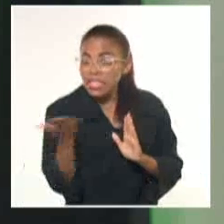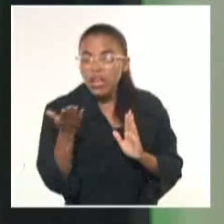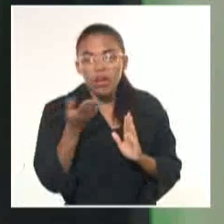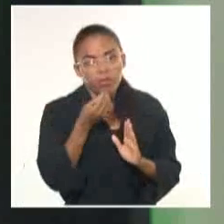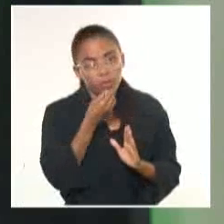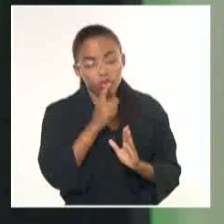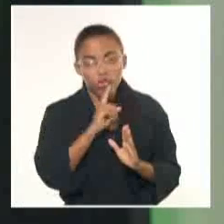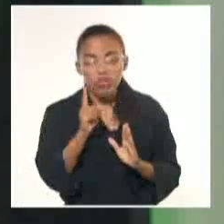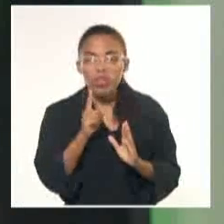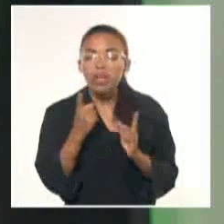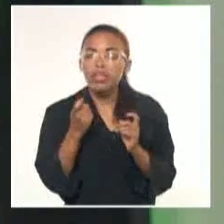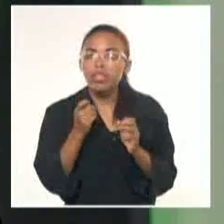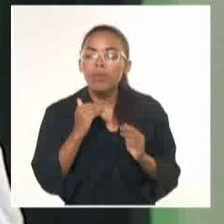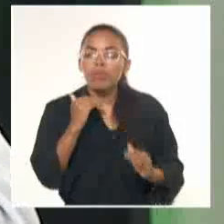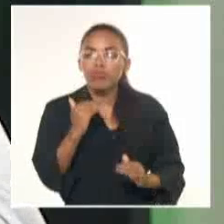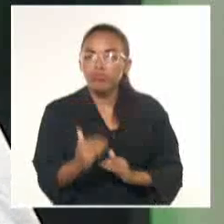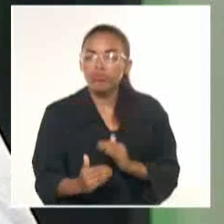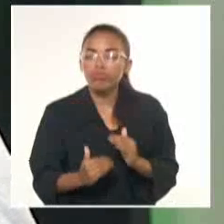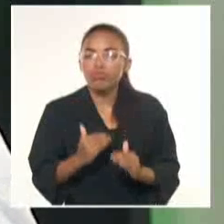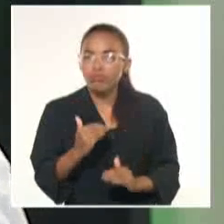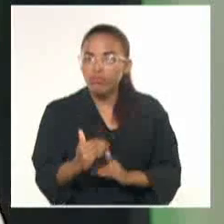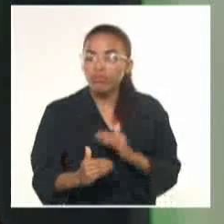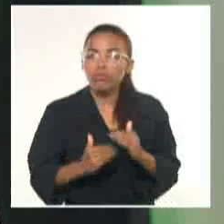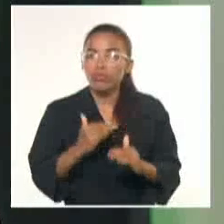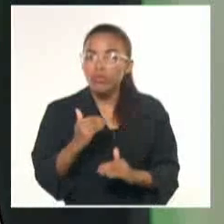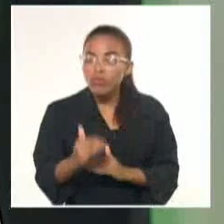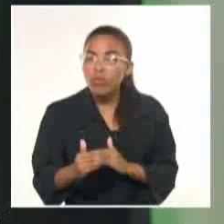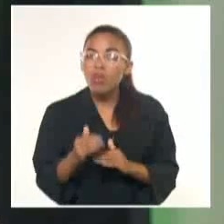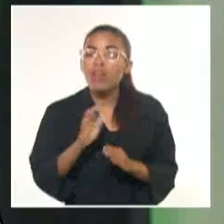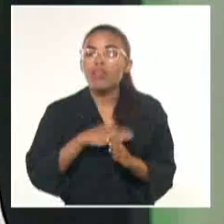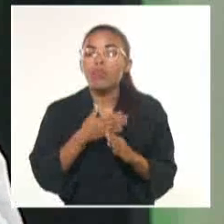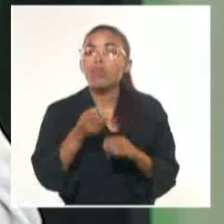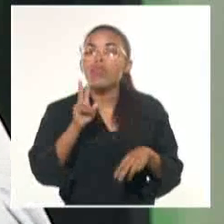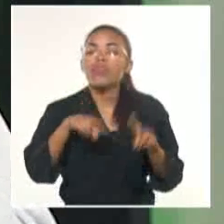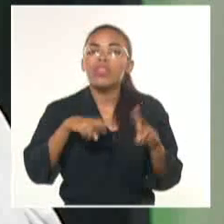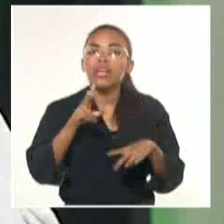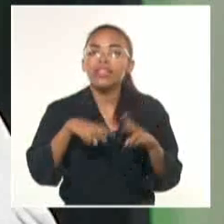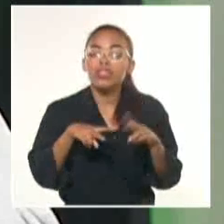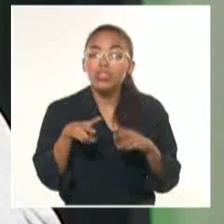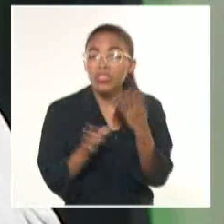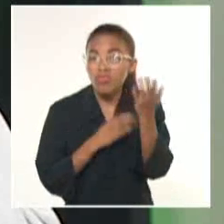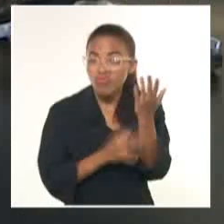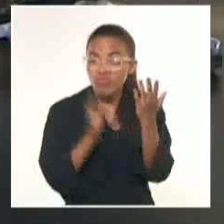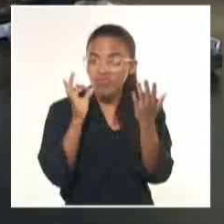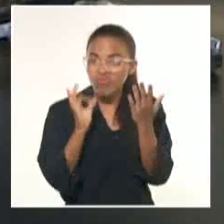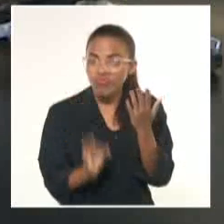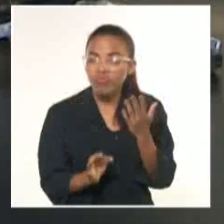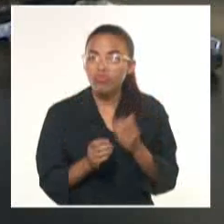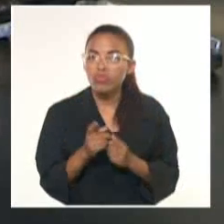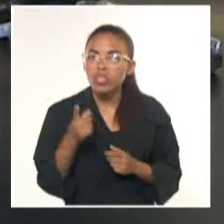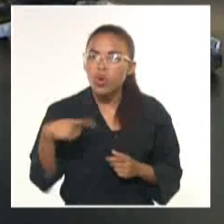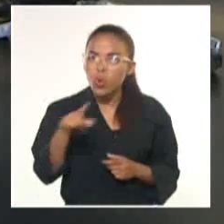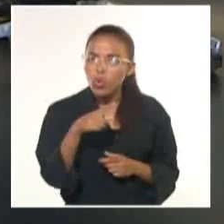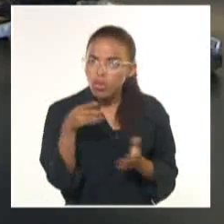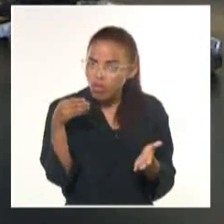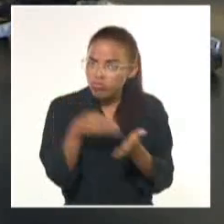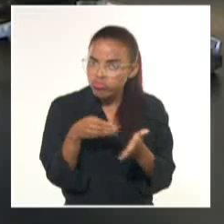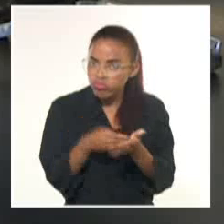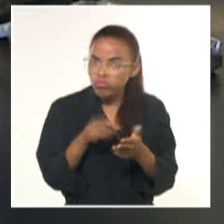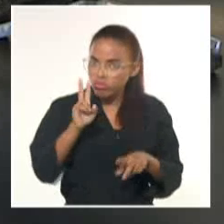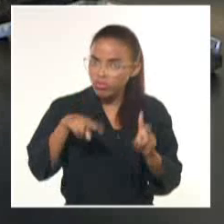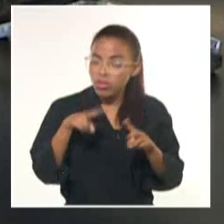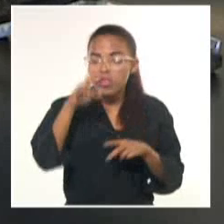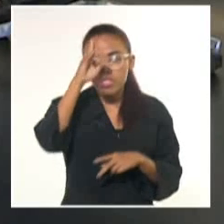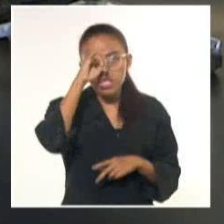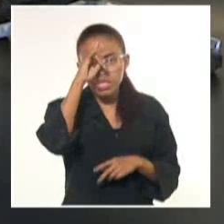al diagnóstico certero por hematología de que este paciente pudiera tener ese diagnóstico. ¿Y llegaron o no a ese diagnóstico? Y llegamos a ese diagnóstico.